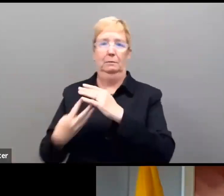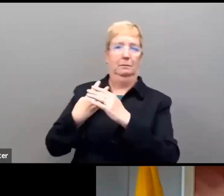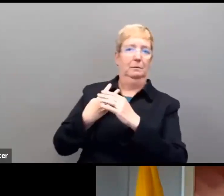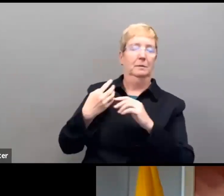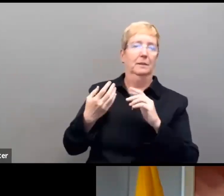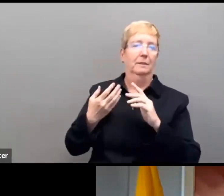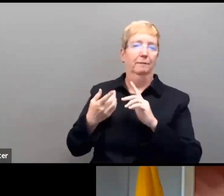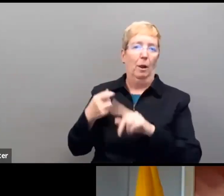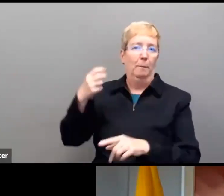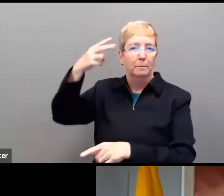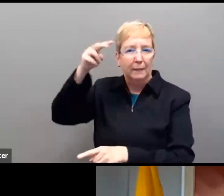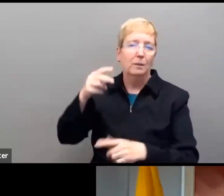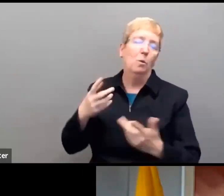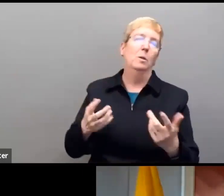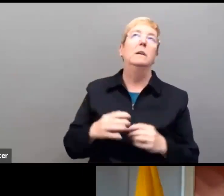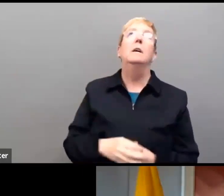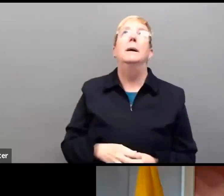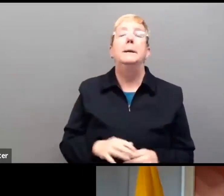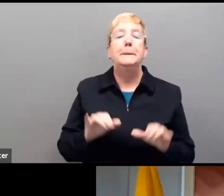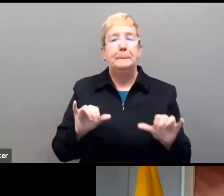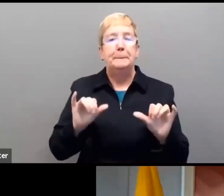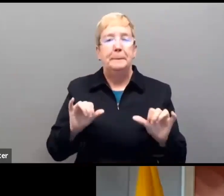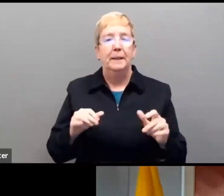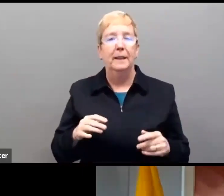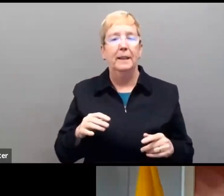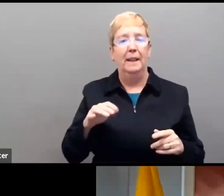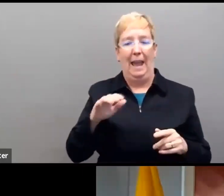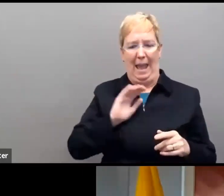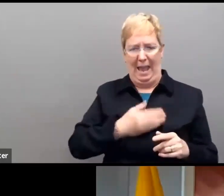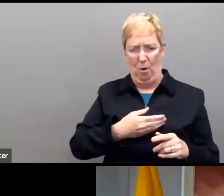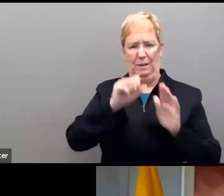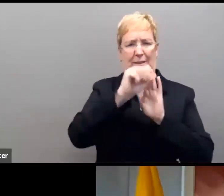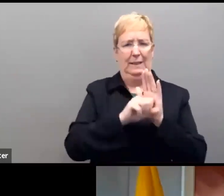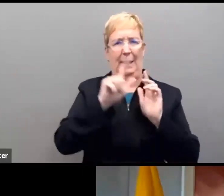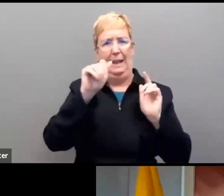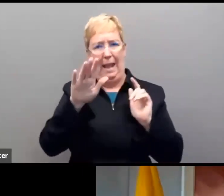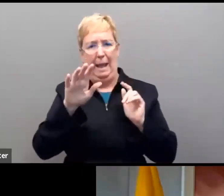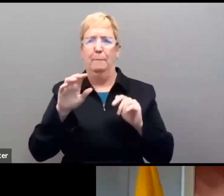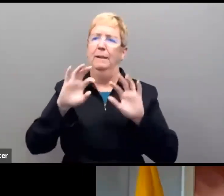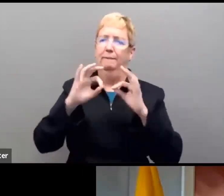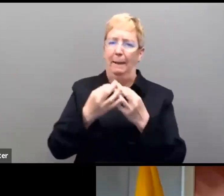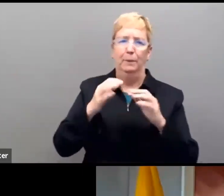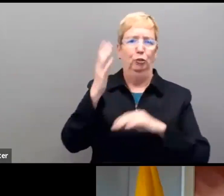Tenemos expectativas muy altas de su capacidad de aplanar la curva.